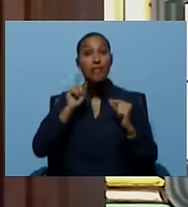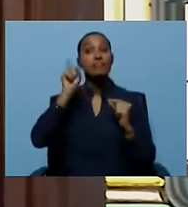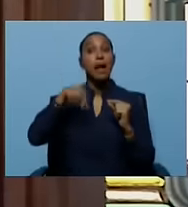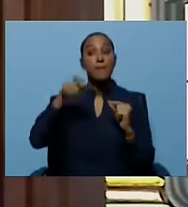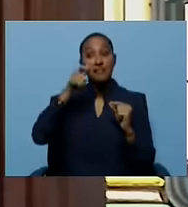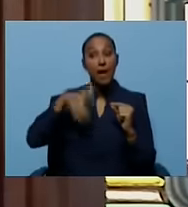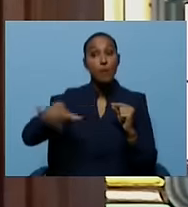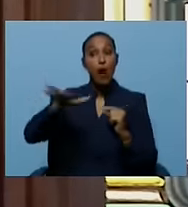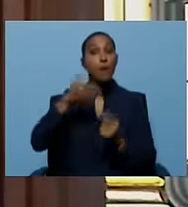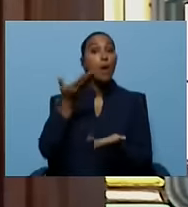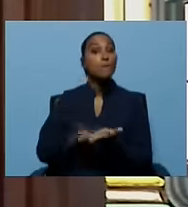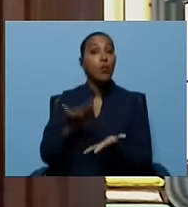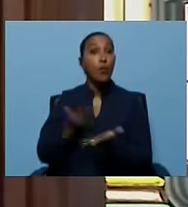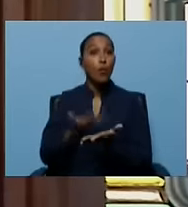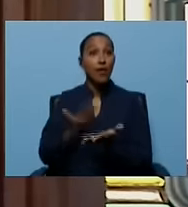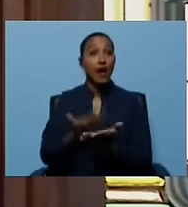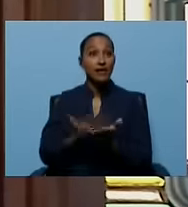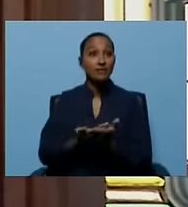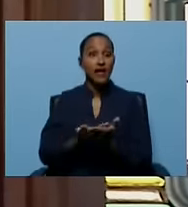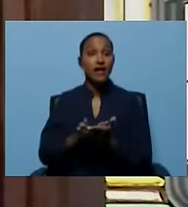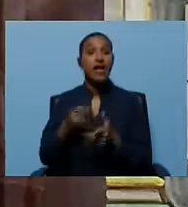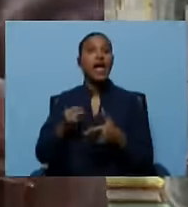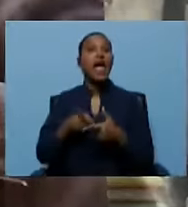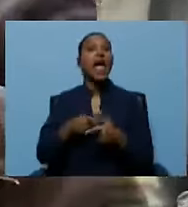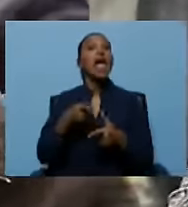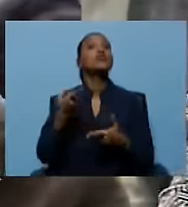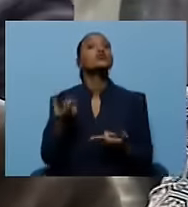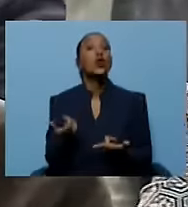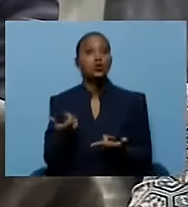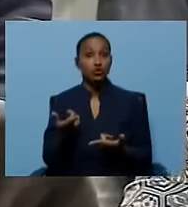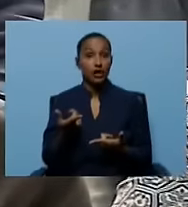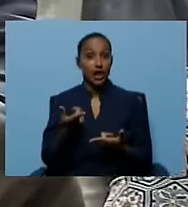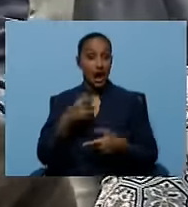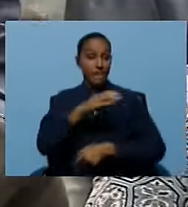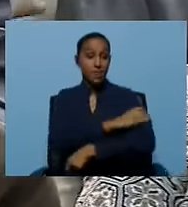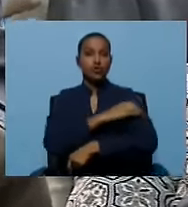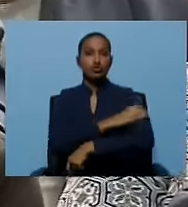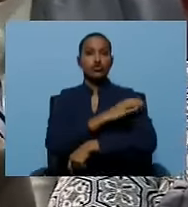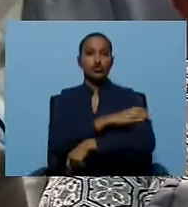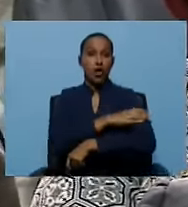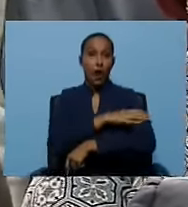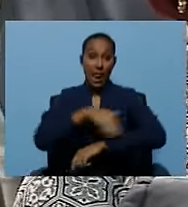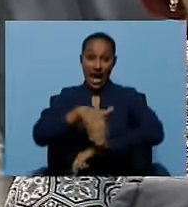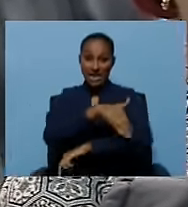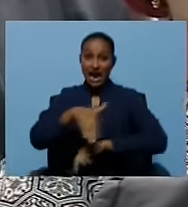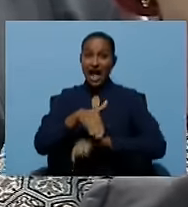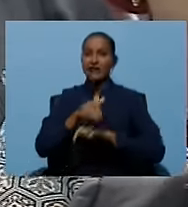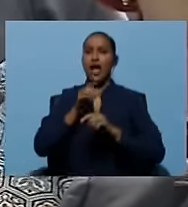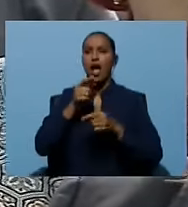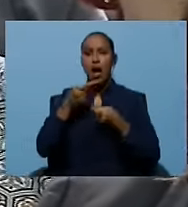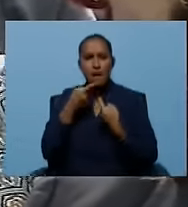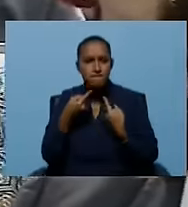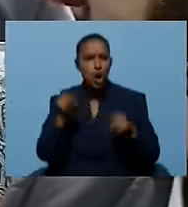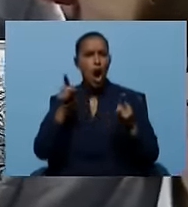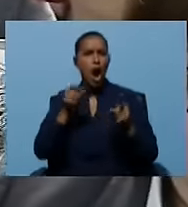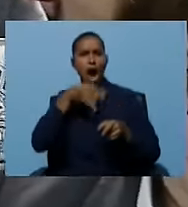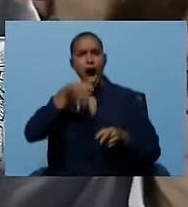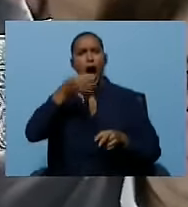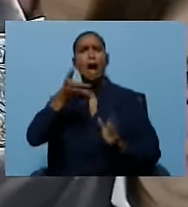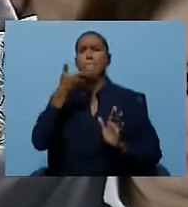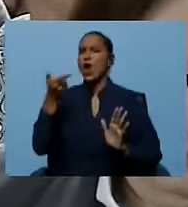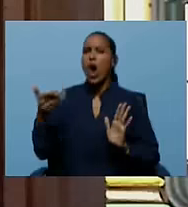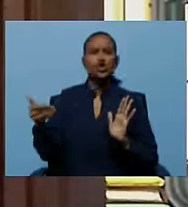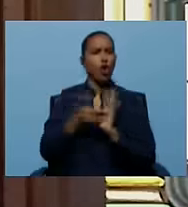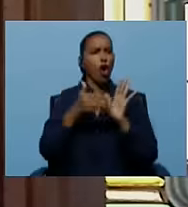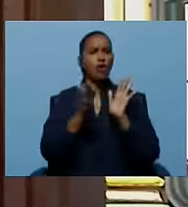La oligarquía de los apellidos salió a mandar a votar contra esta constitución. Los mismos que hoy, como